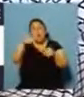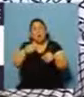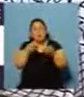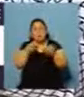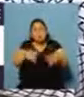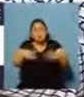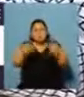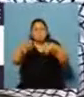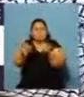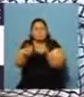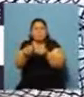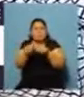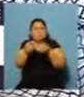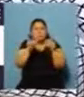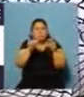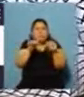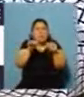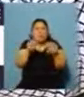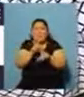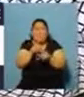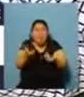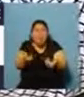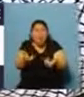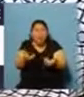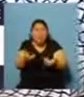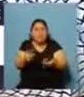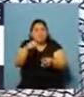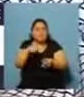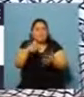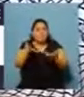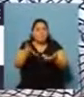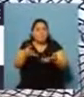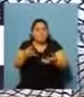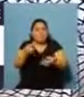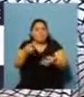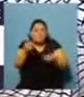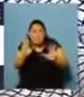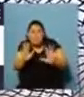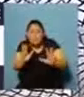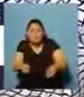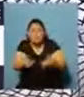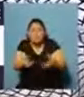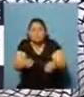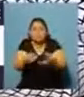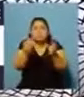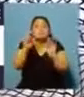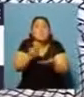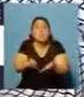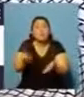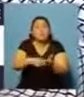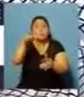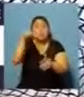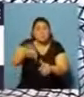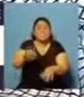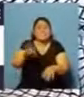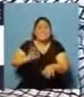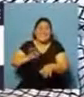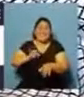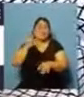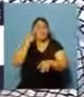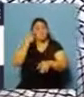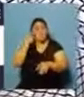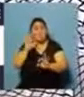vegetación se pone mucho más predispuesta para arder. Por eso que más allá de la situación actual de este año, lo que hay que tomar